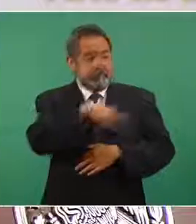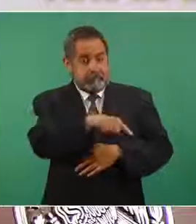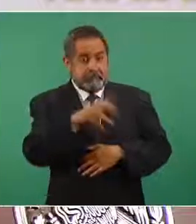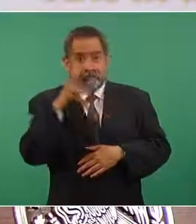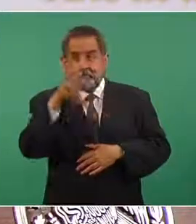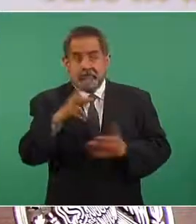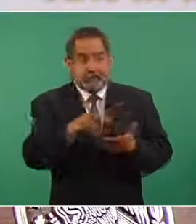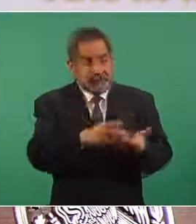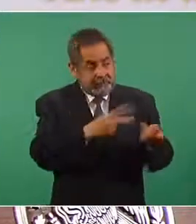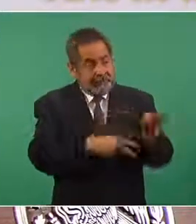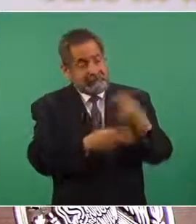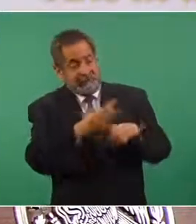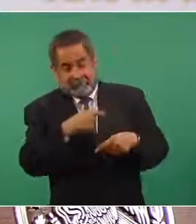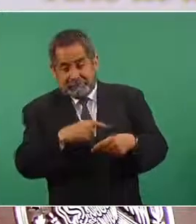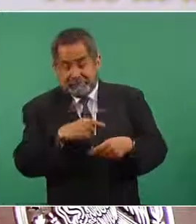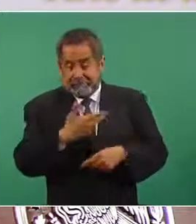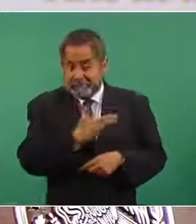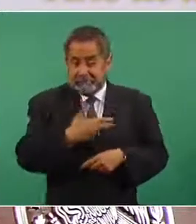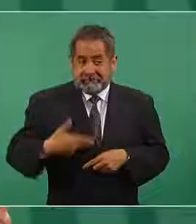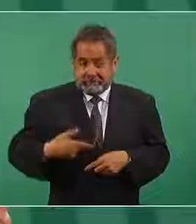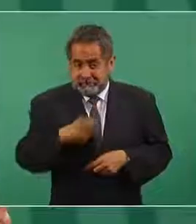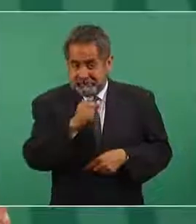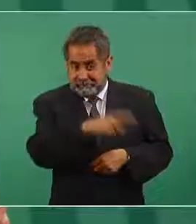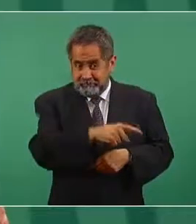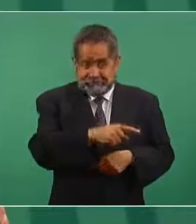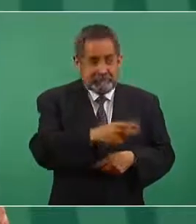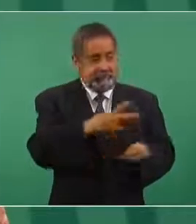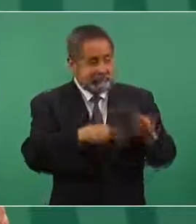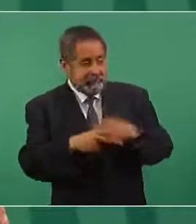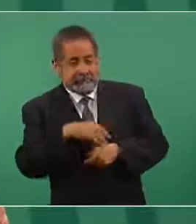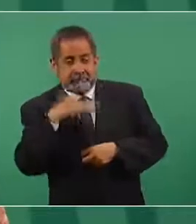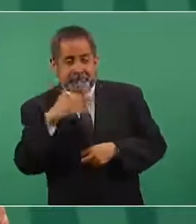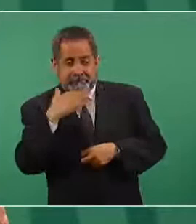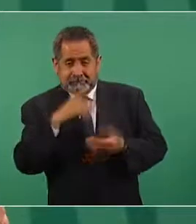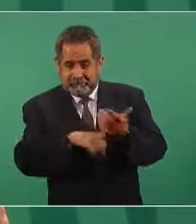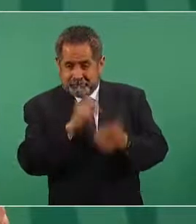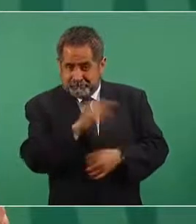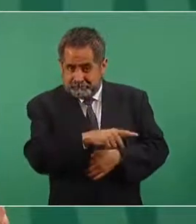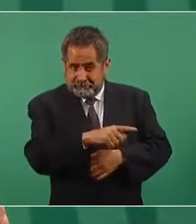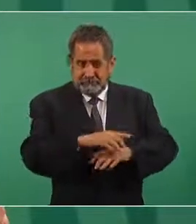el caso remoto de que regresara la corrupción,